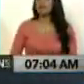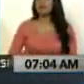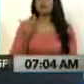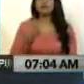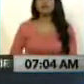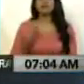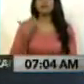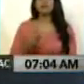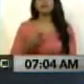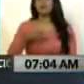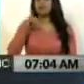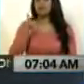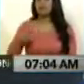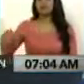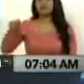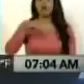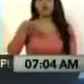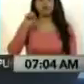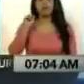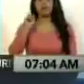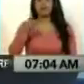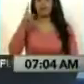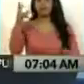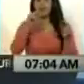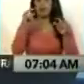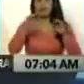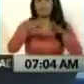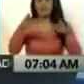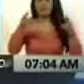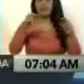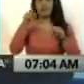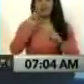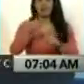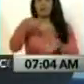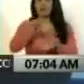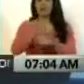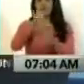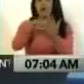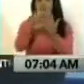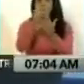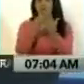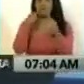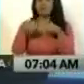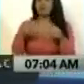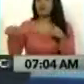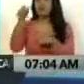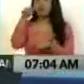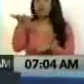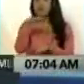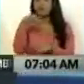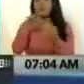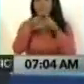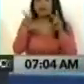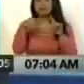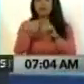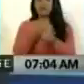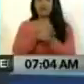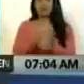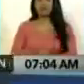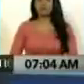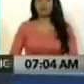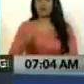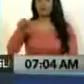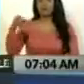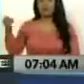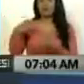imprescindible que los puntos tratados en la mesa de diálogo tengan una sola agenda en beneficio del pueblo, paz y amor. Estas son las